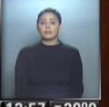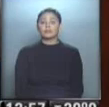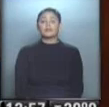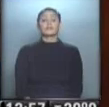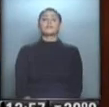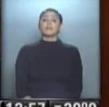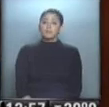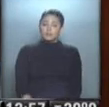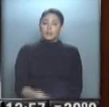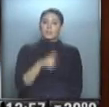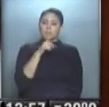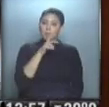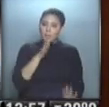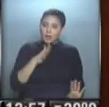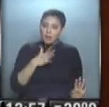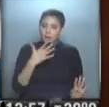Yo creo que lo que hace es